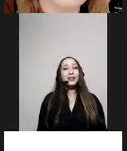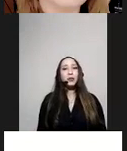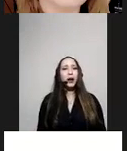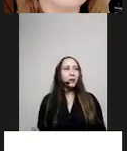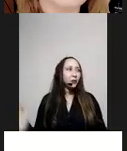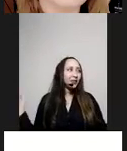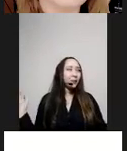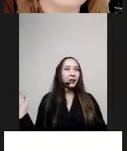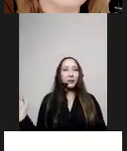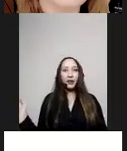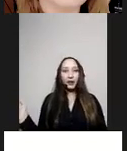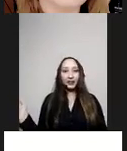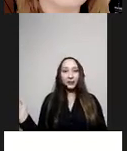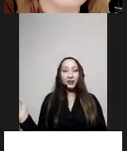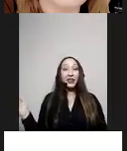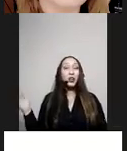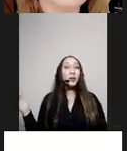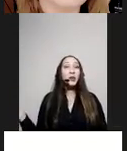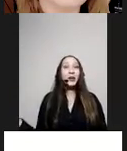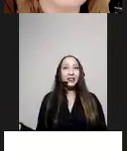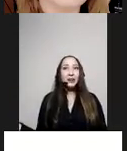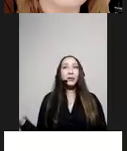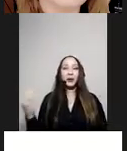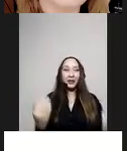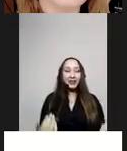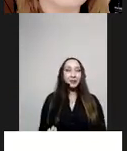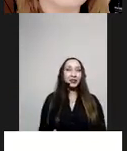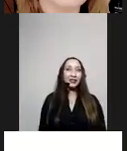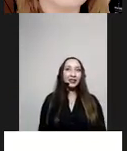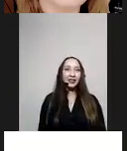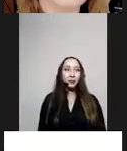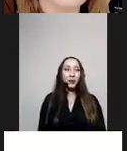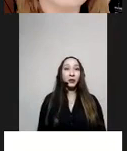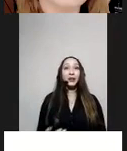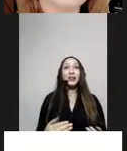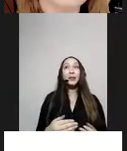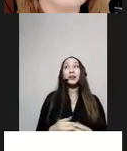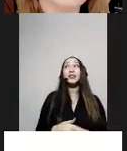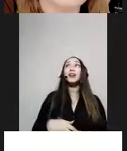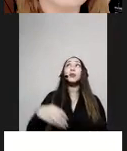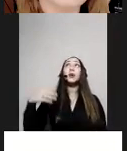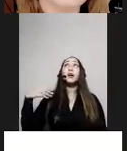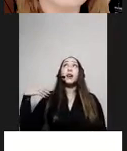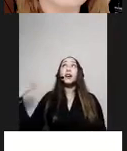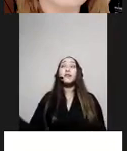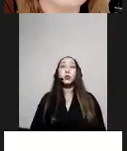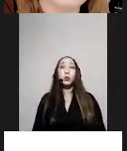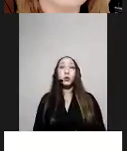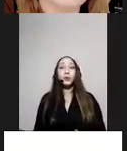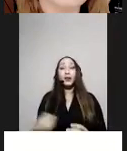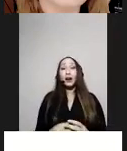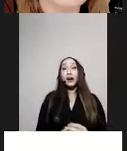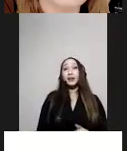veces decimos, ay, pasó el tiempo y ni me di cuenta. No me di cuenta porque no estaba presente en ese momento, estaba pensando en el